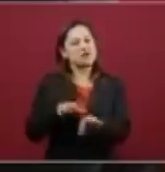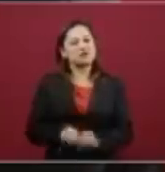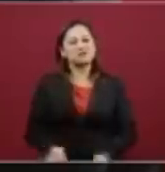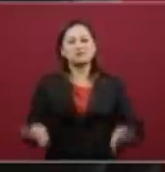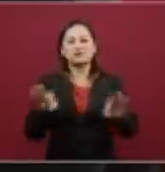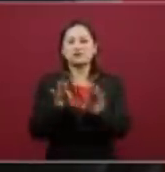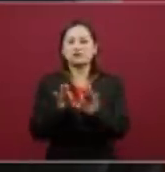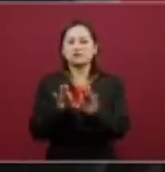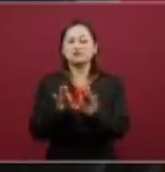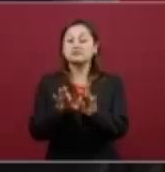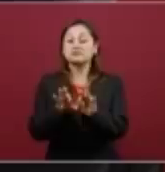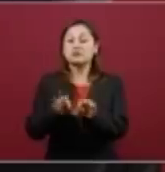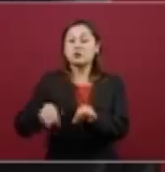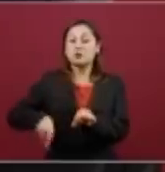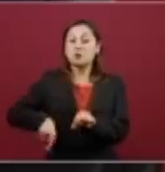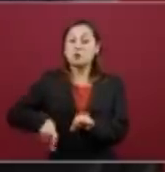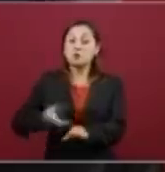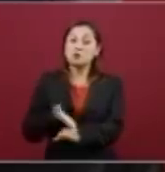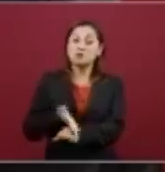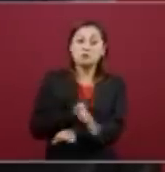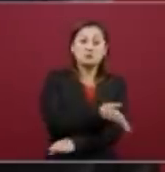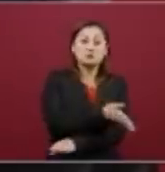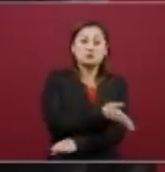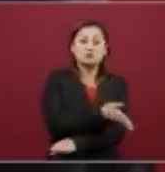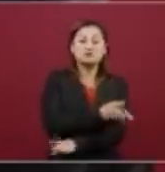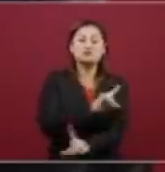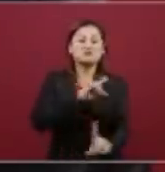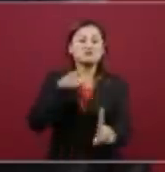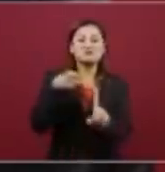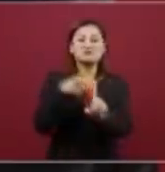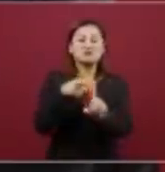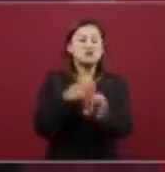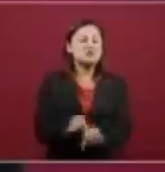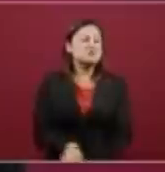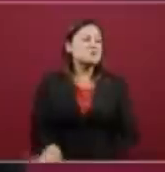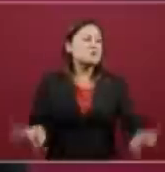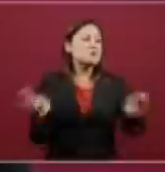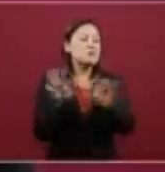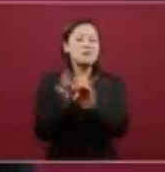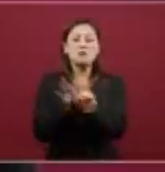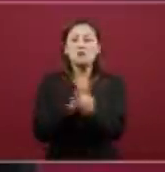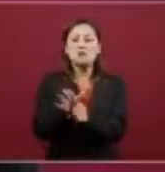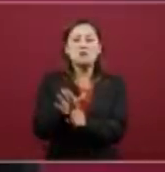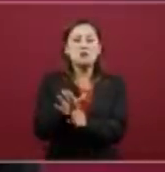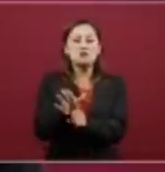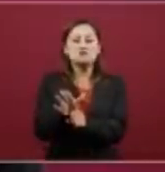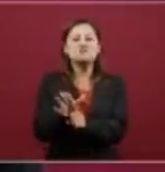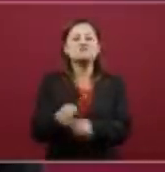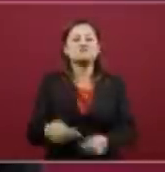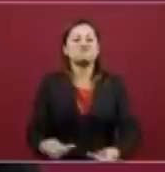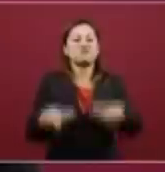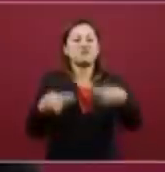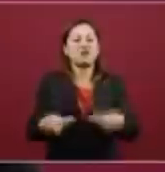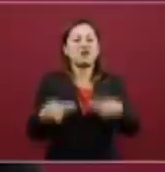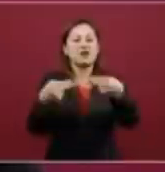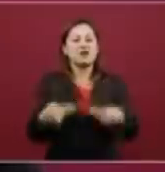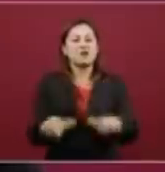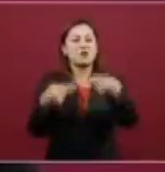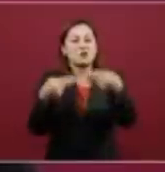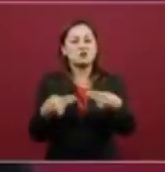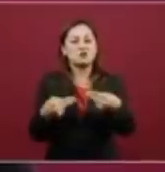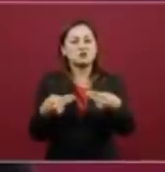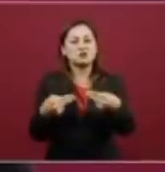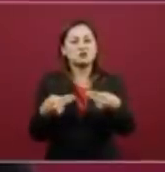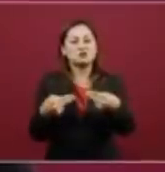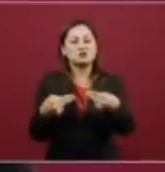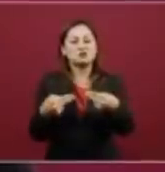Los gobiernos anteriores lo que les importaba era hacer negocios al amparo del